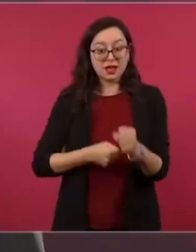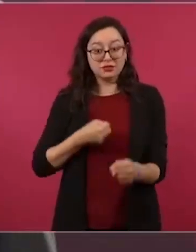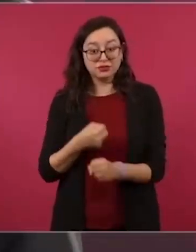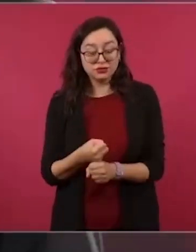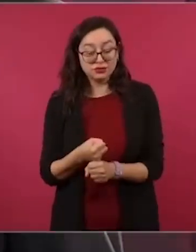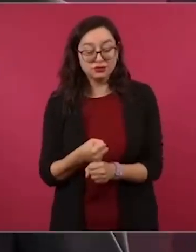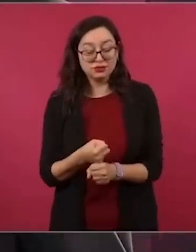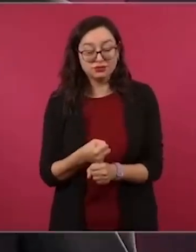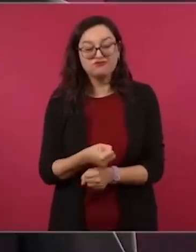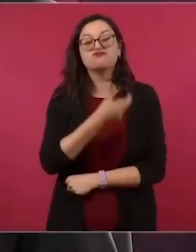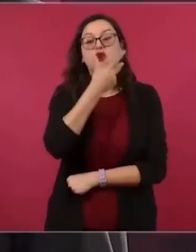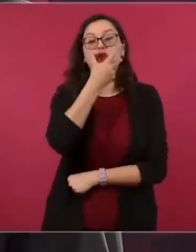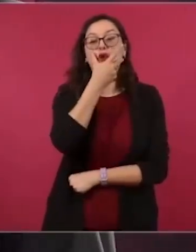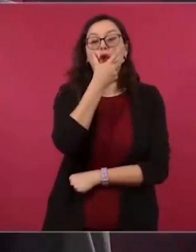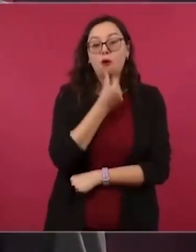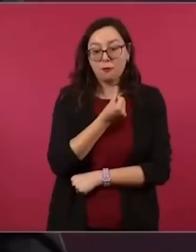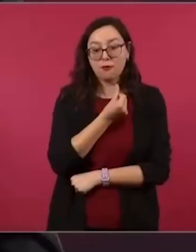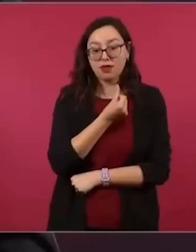Además,